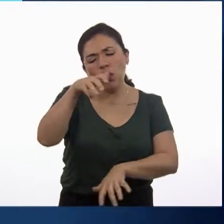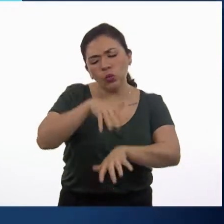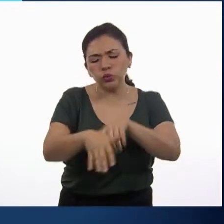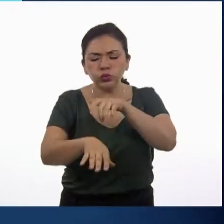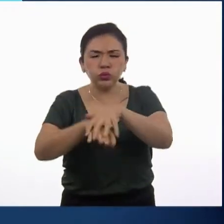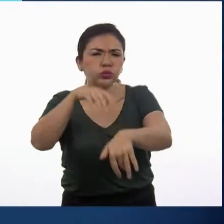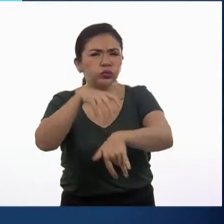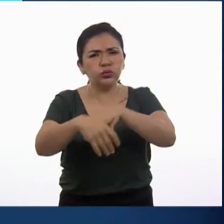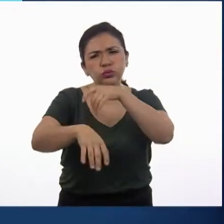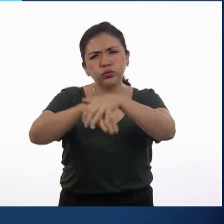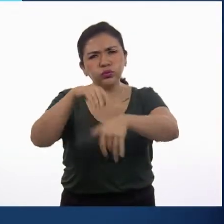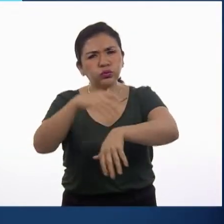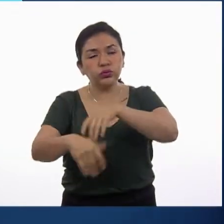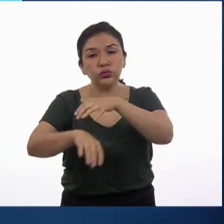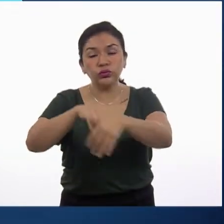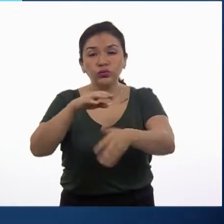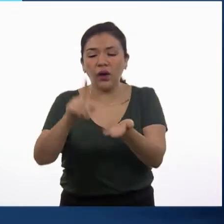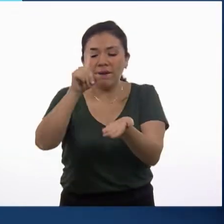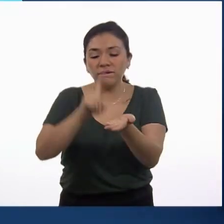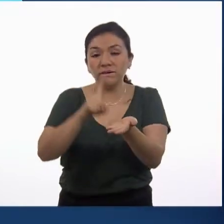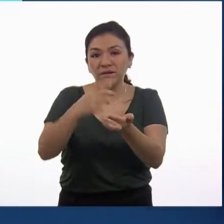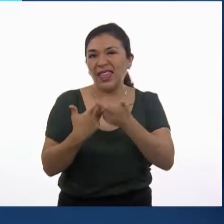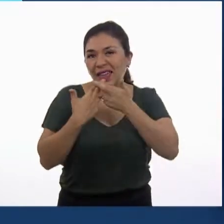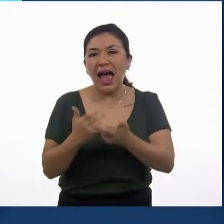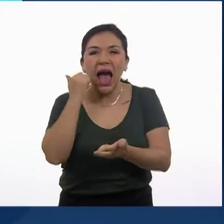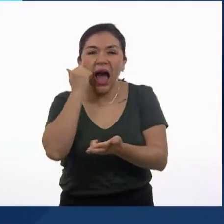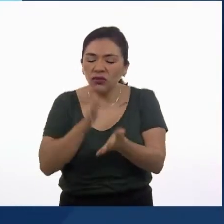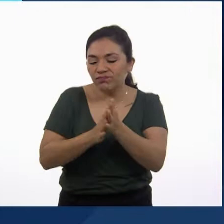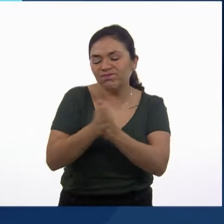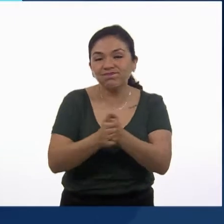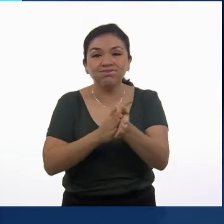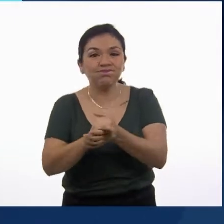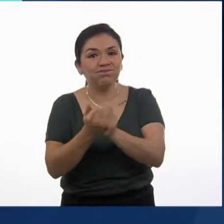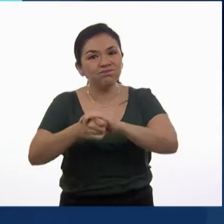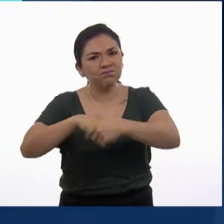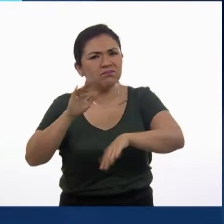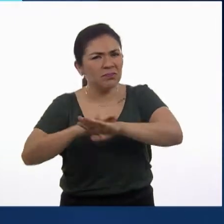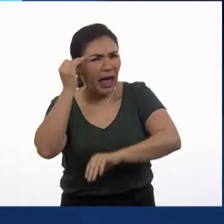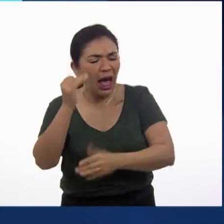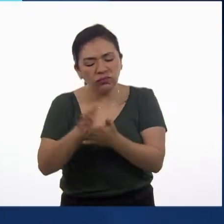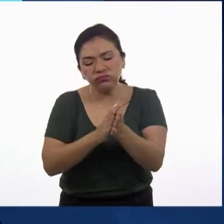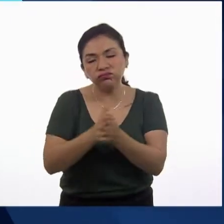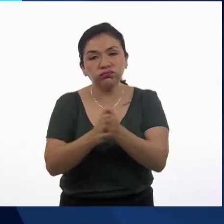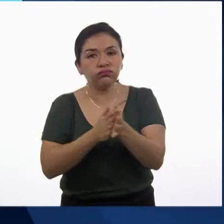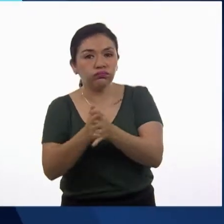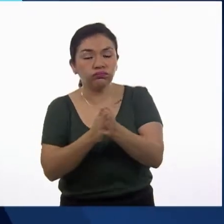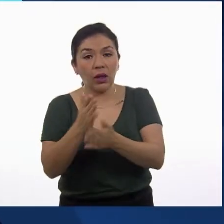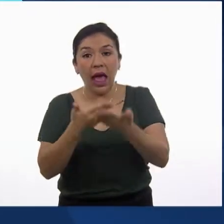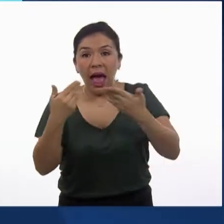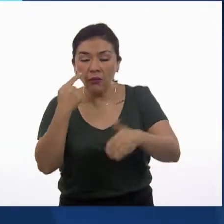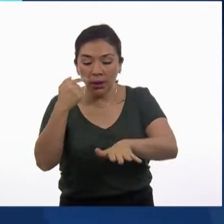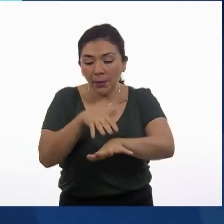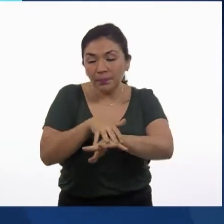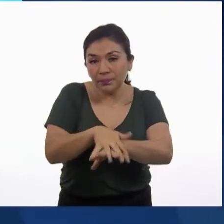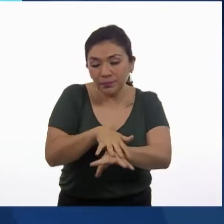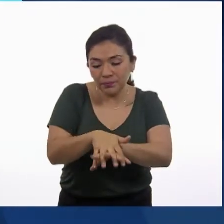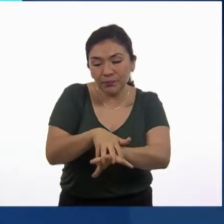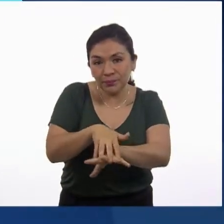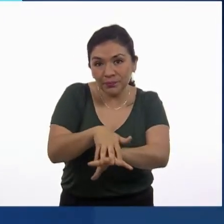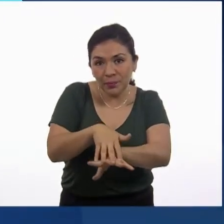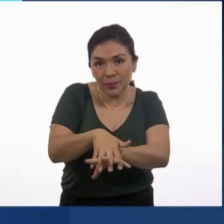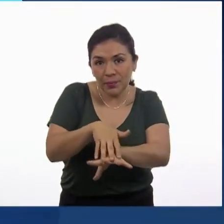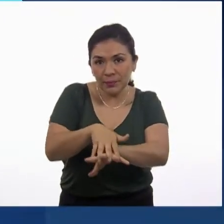manos. Usa suficiente jabón. Frota tus palmas una con la otra. Ahora, frota la palma